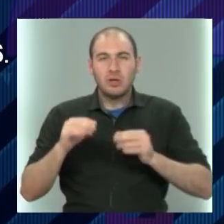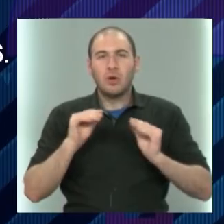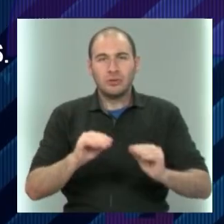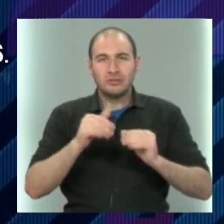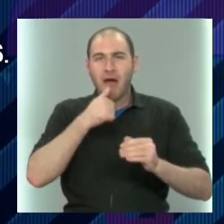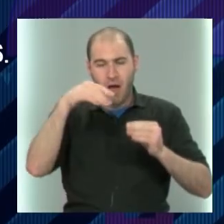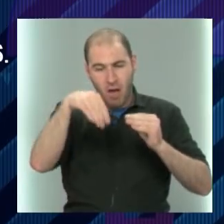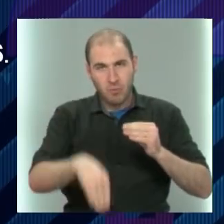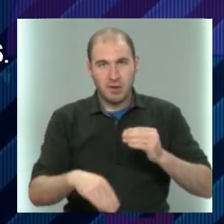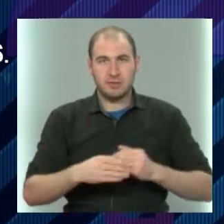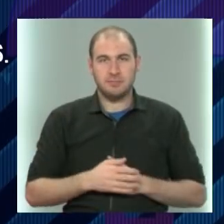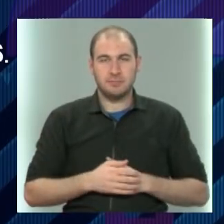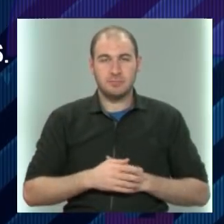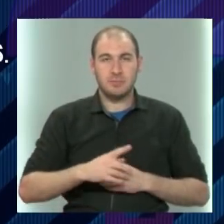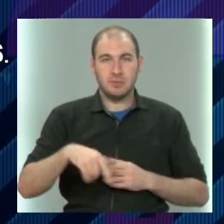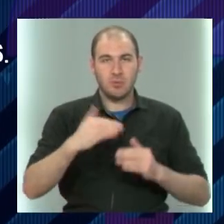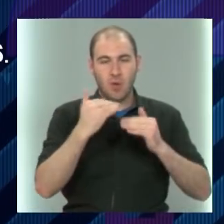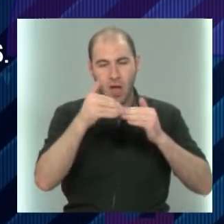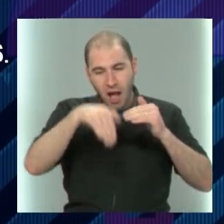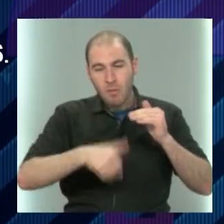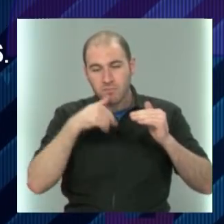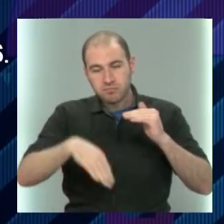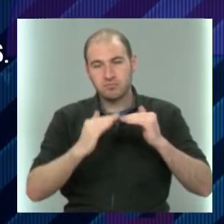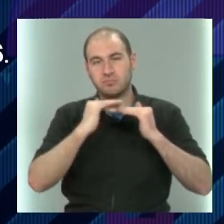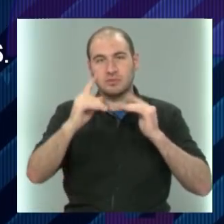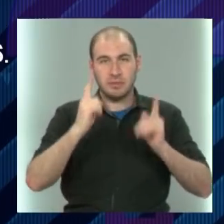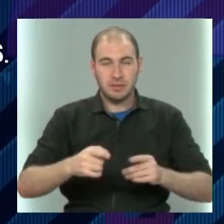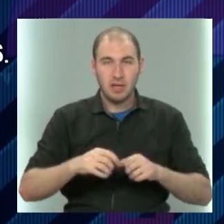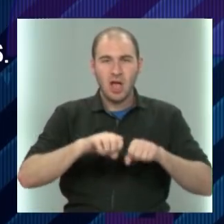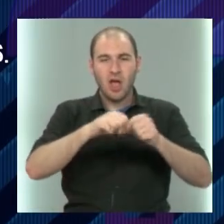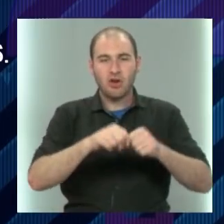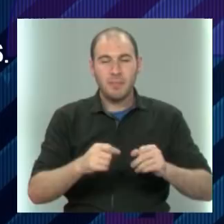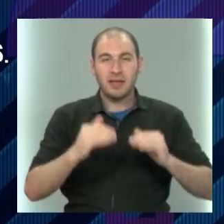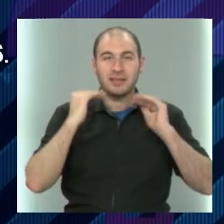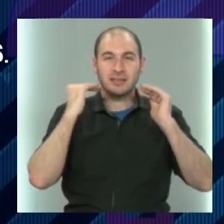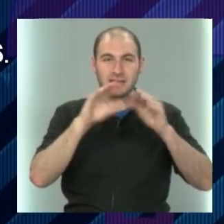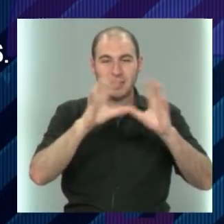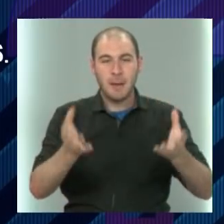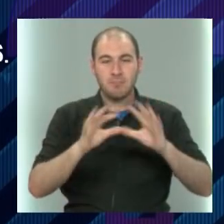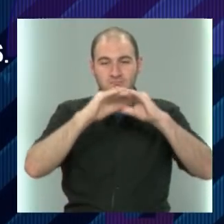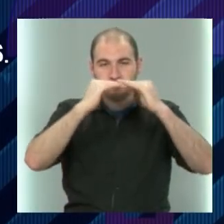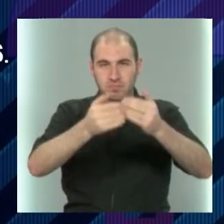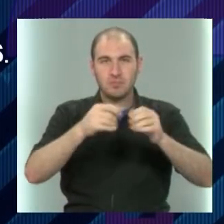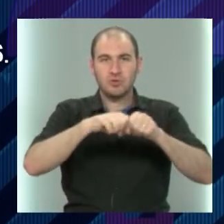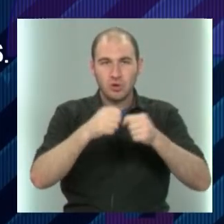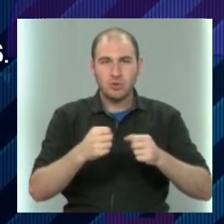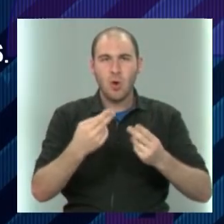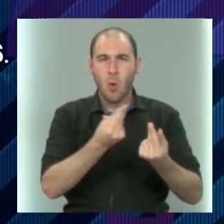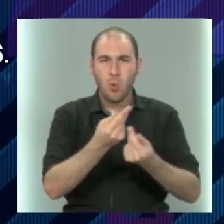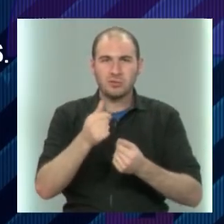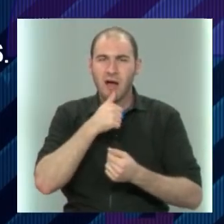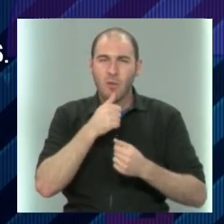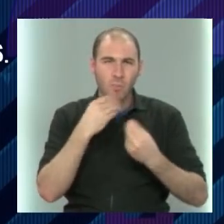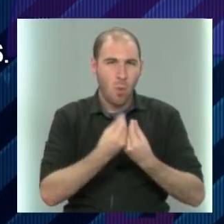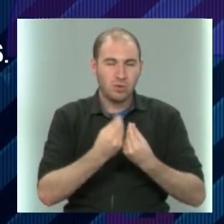contaminación de acuíferos subterráneos y superficiales, daño a las capas externas de la tierra, altos índices de utilización del